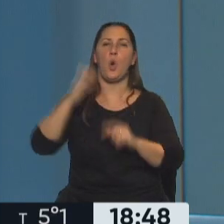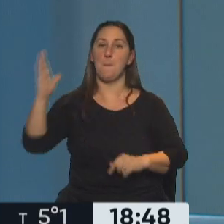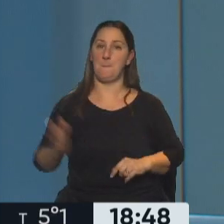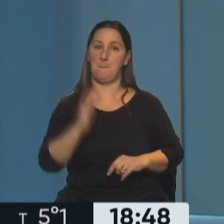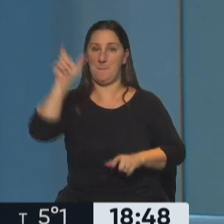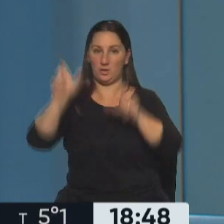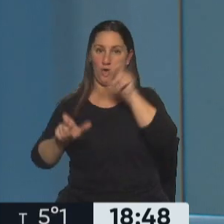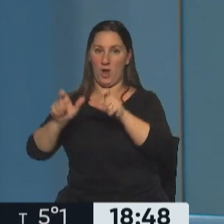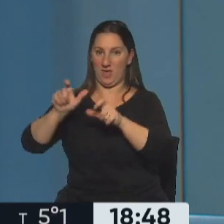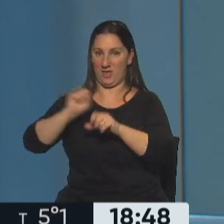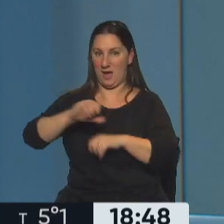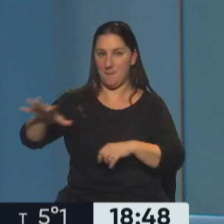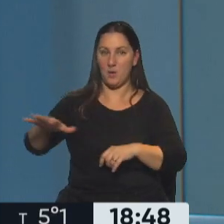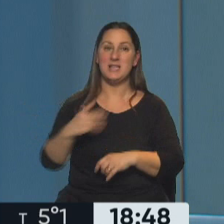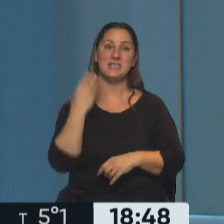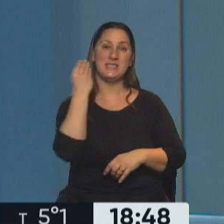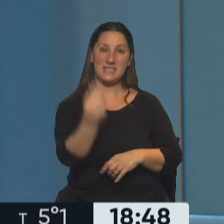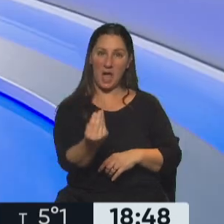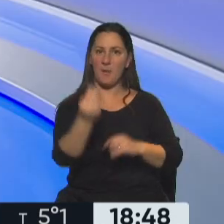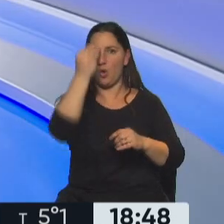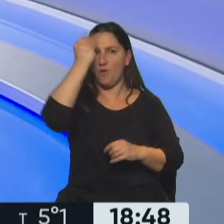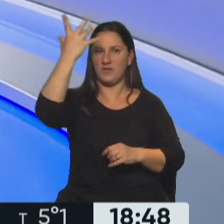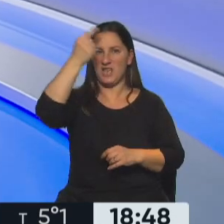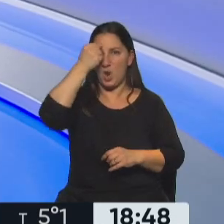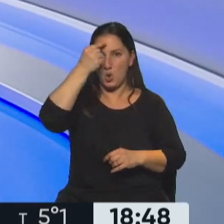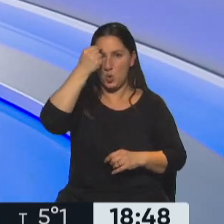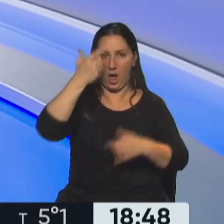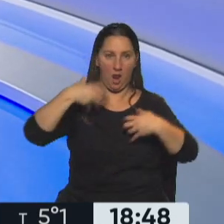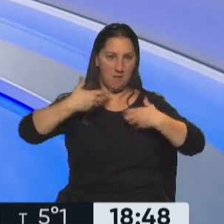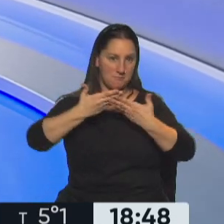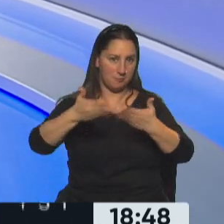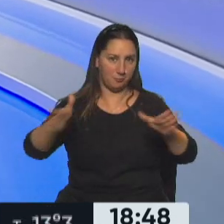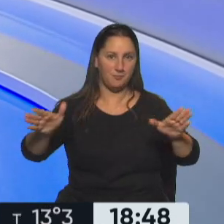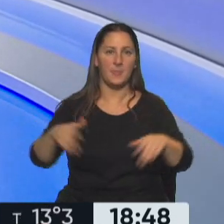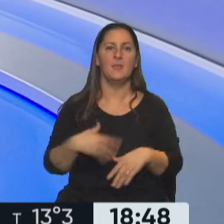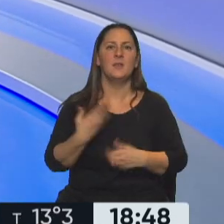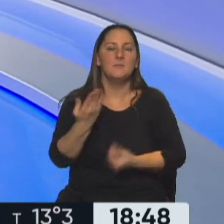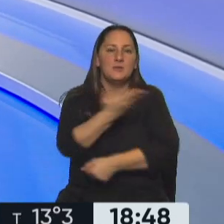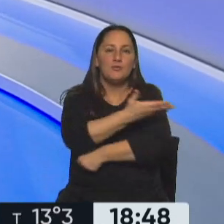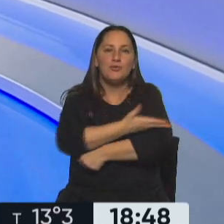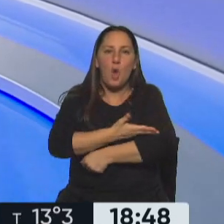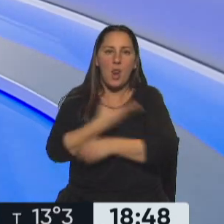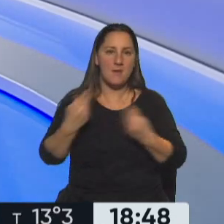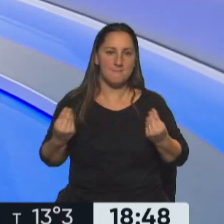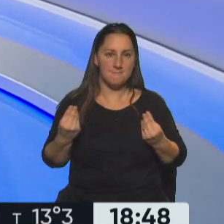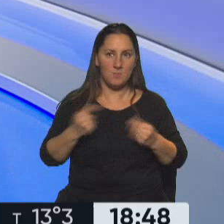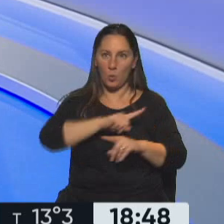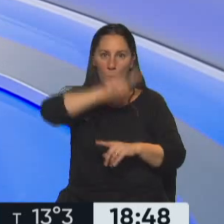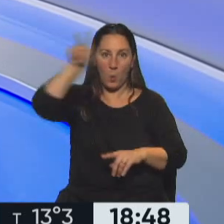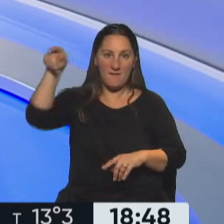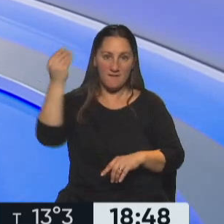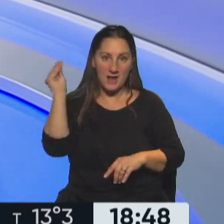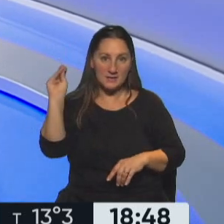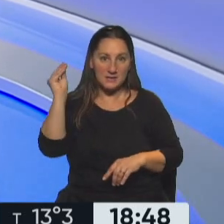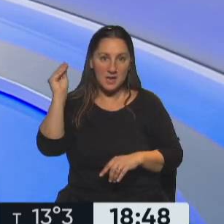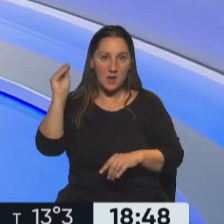productores? El sábado abre la feria oficialmente con todo el show. ¿Qué va a pasar con Scioli, con Daniel Scioli? ¿Vuelve a Brasil o se queda